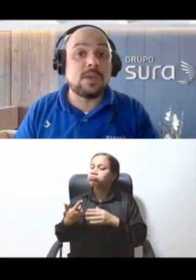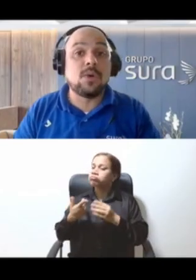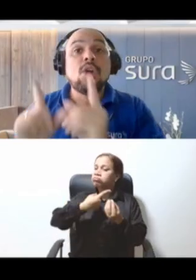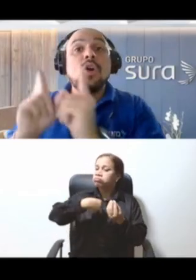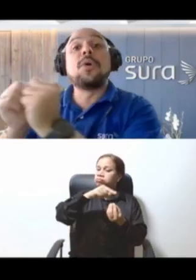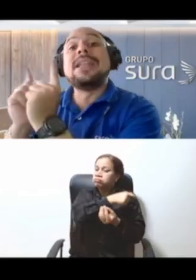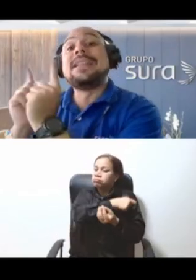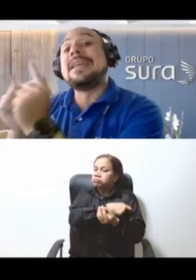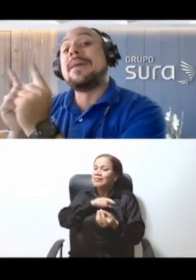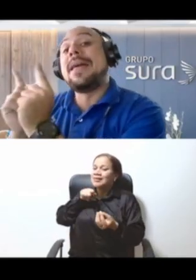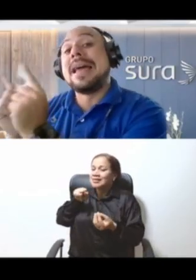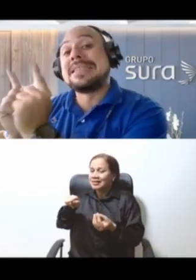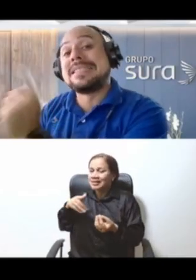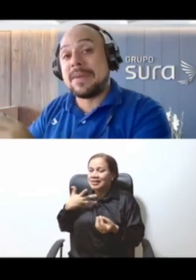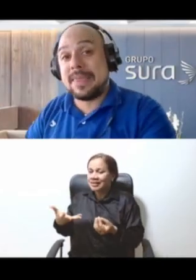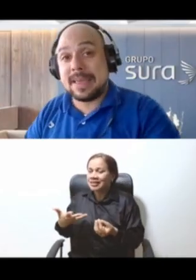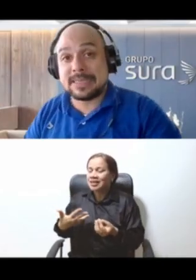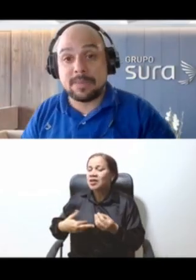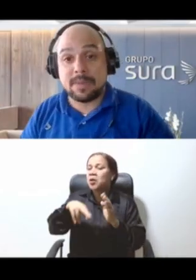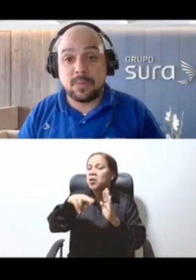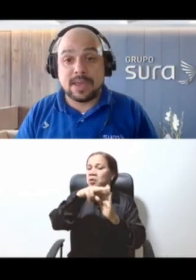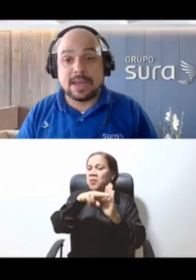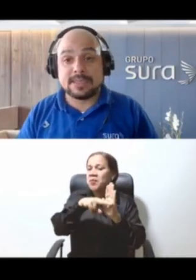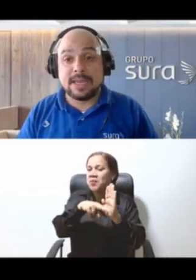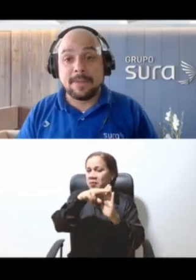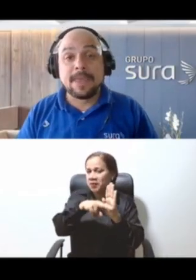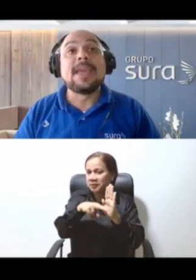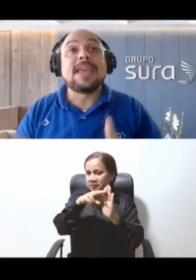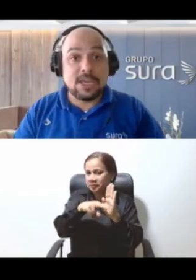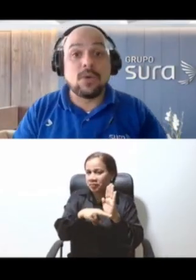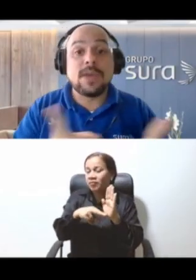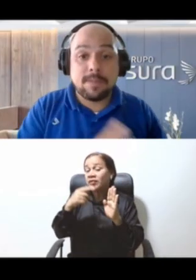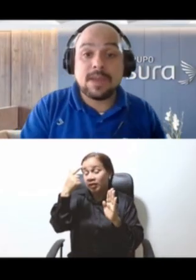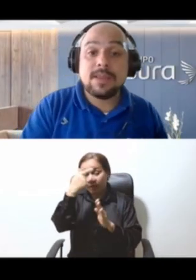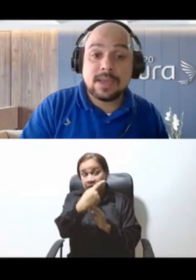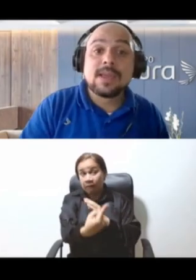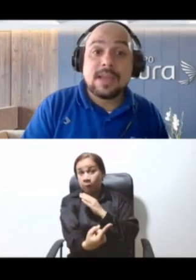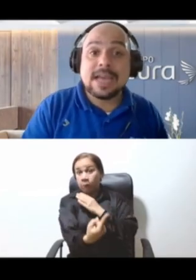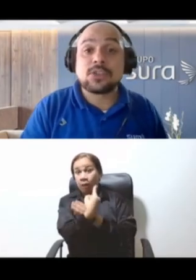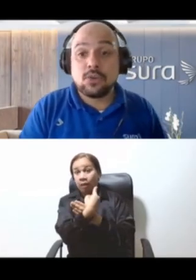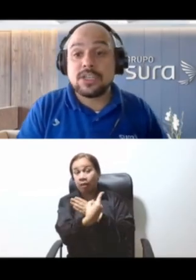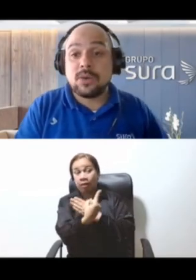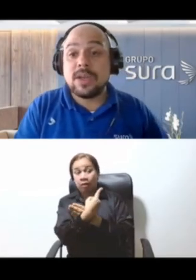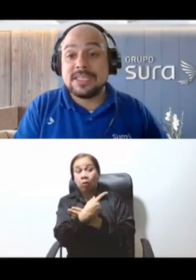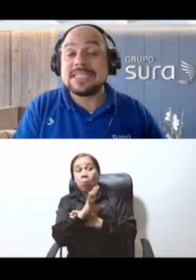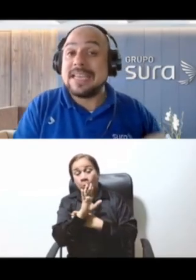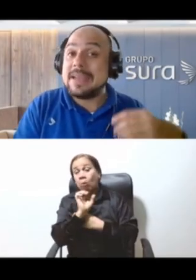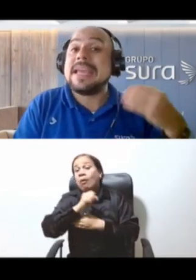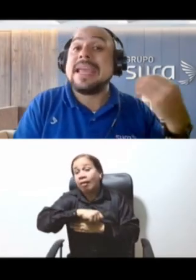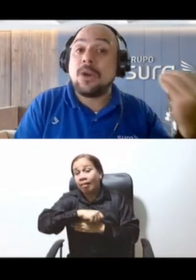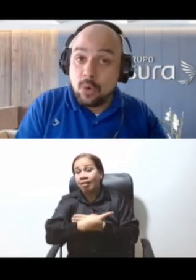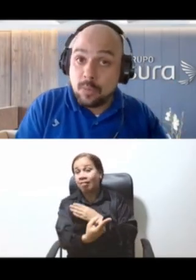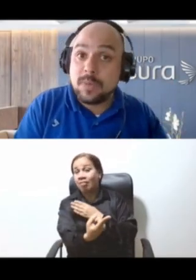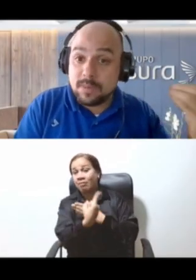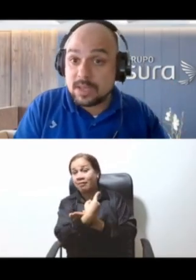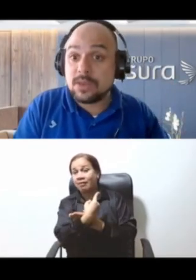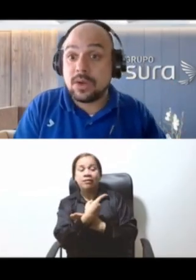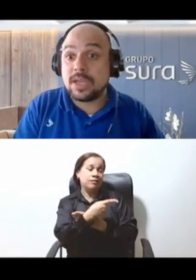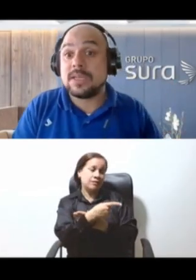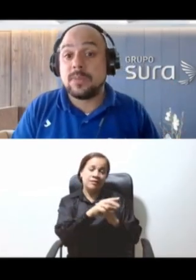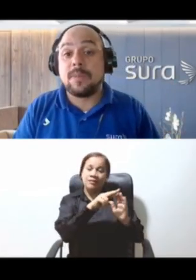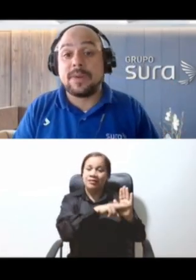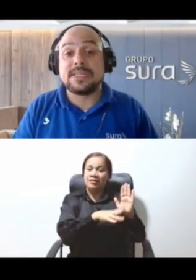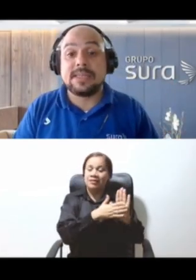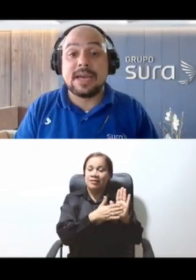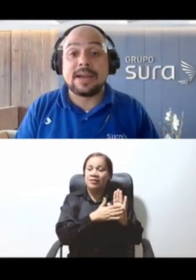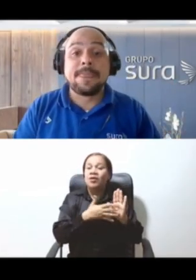marco normativo por el tema de las demandas que me puedan hacer y obviamente las consecuencias del